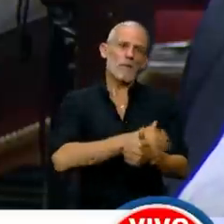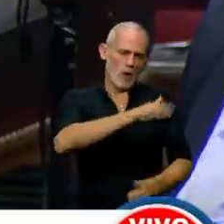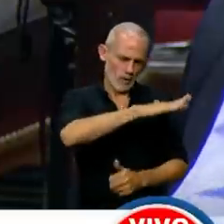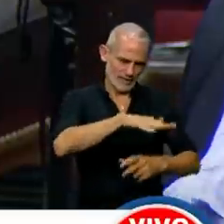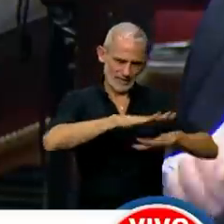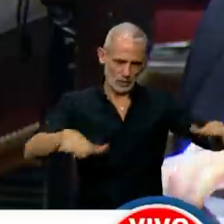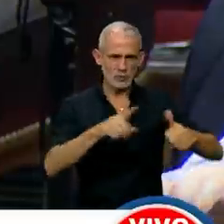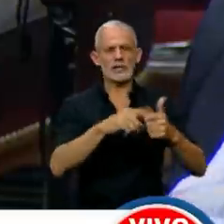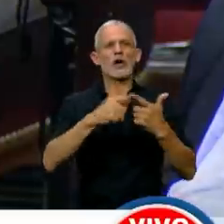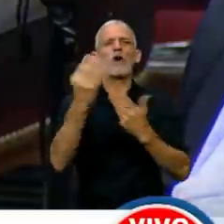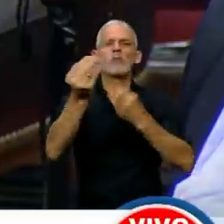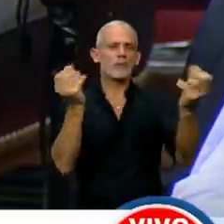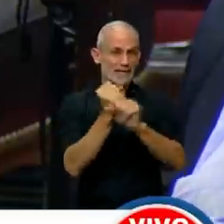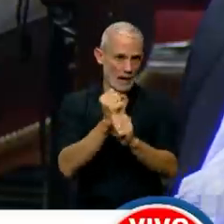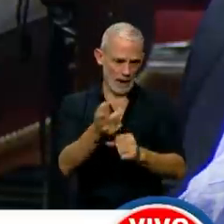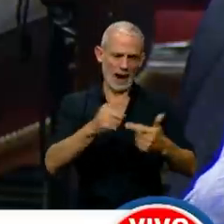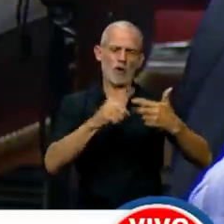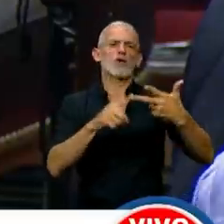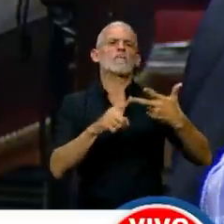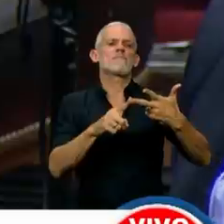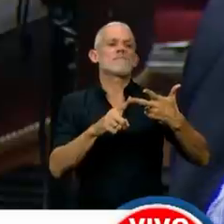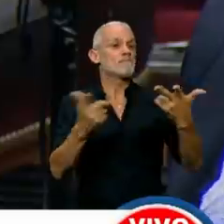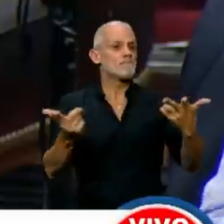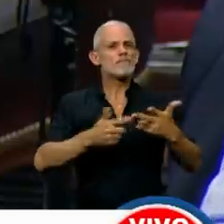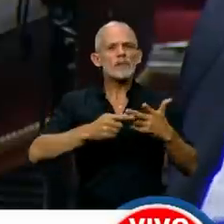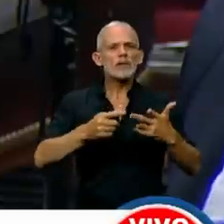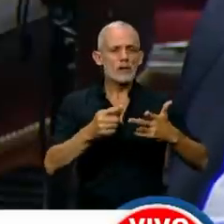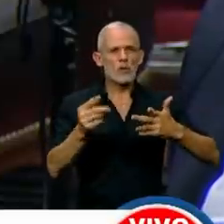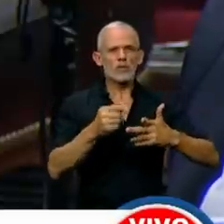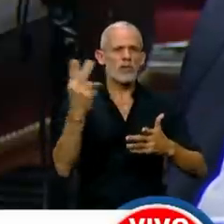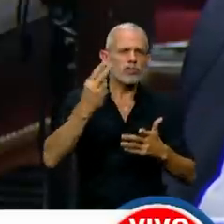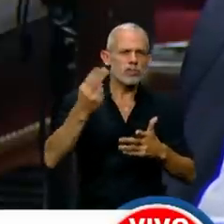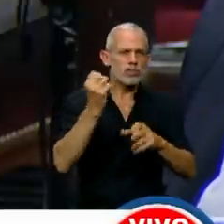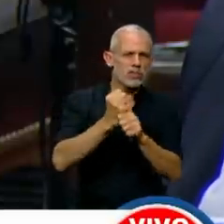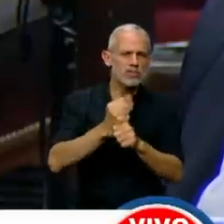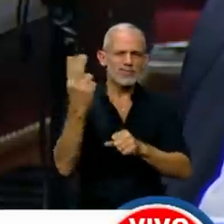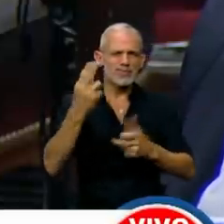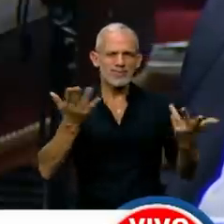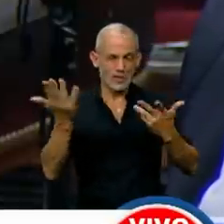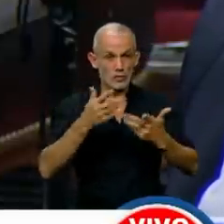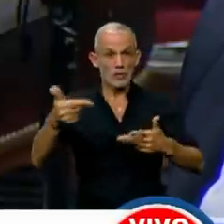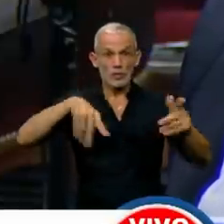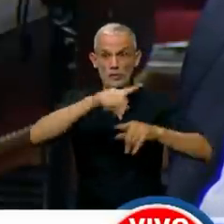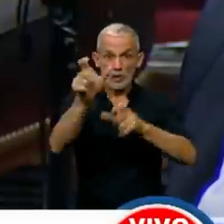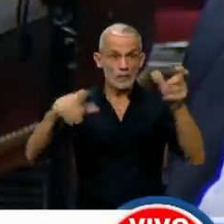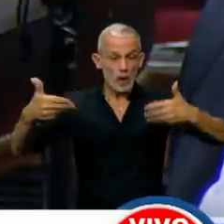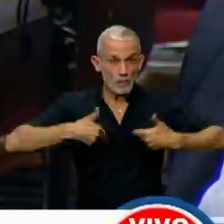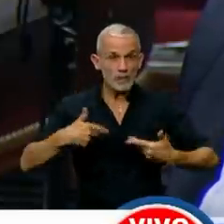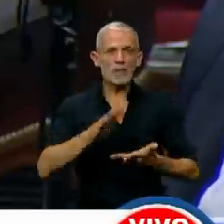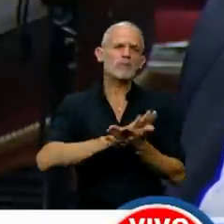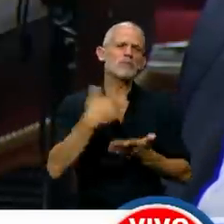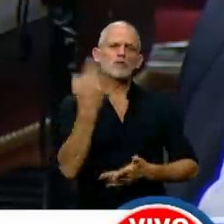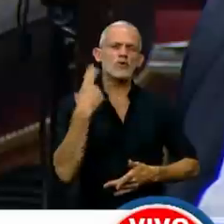infantil la desocupación la subocupación nos están pidiendo que reactivemos